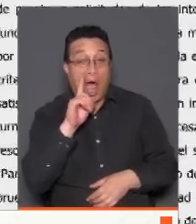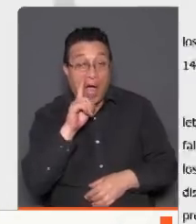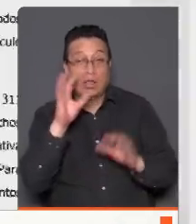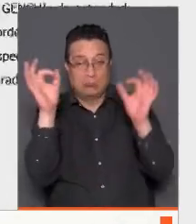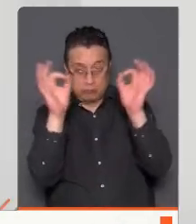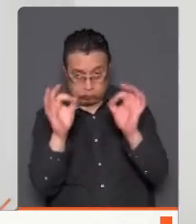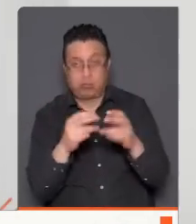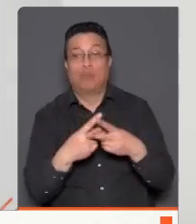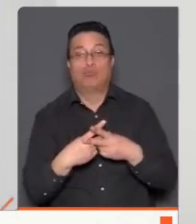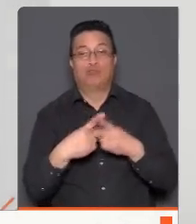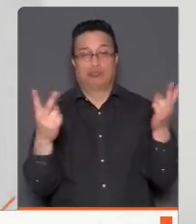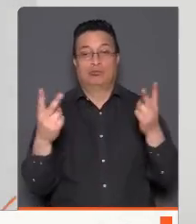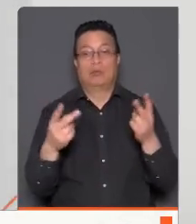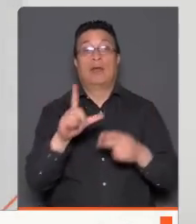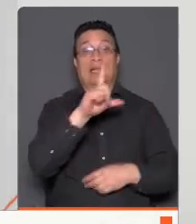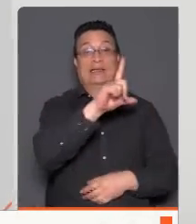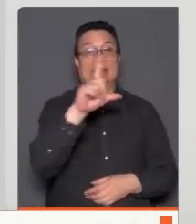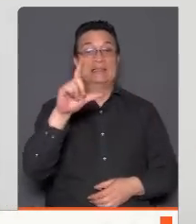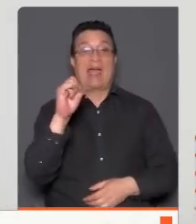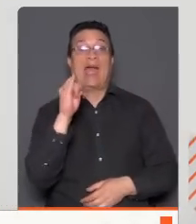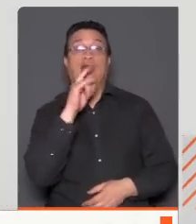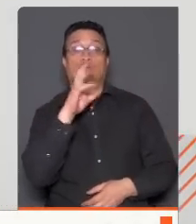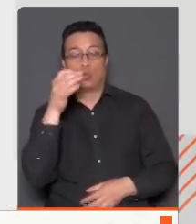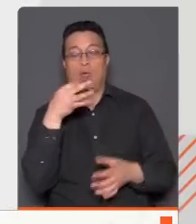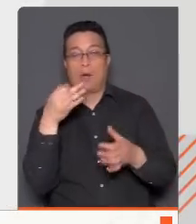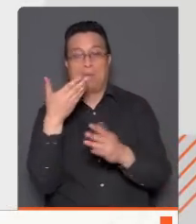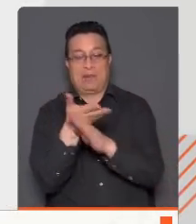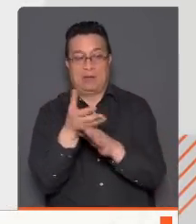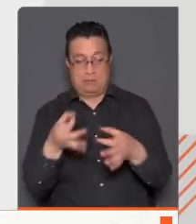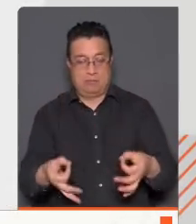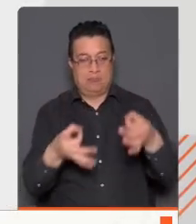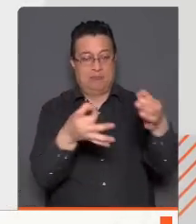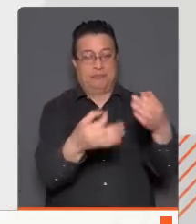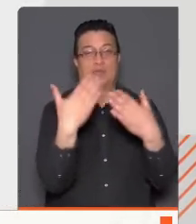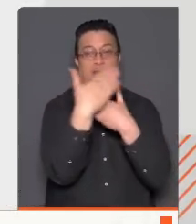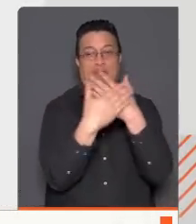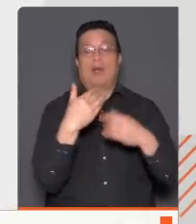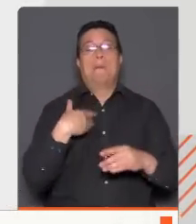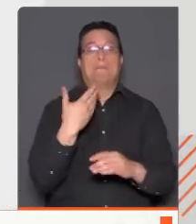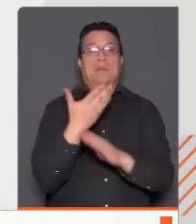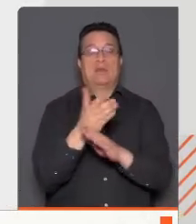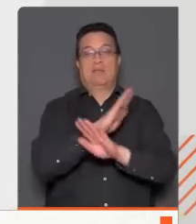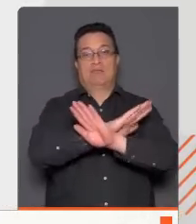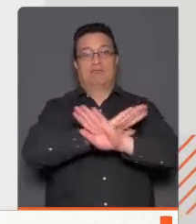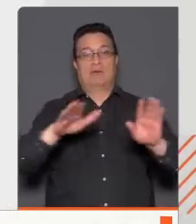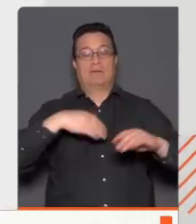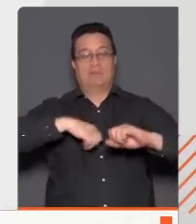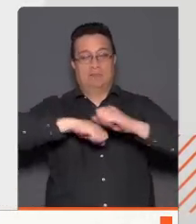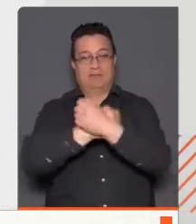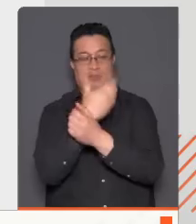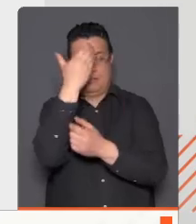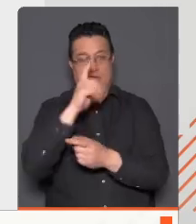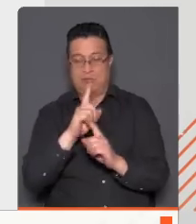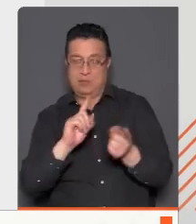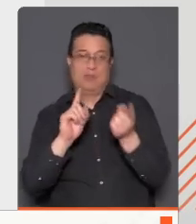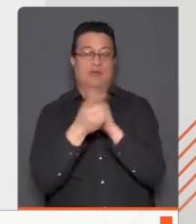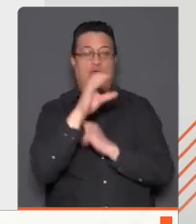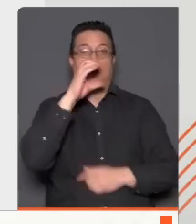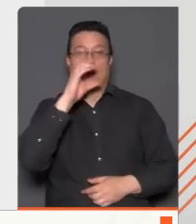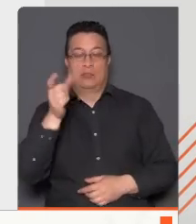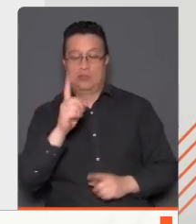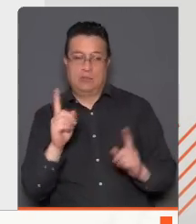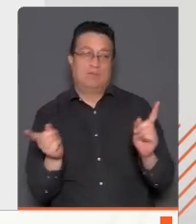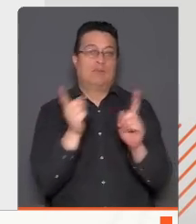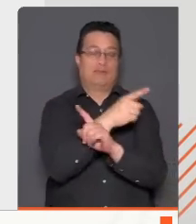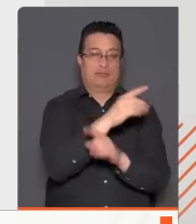en paralelo y aitor presentó un recurso de amparo pidiendo revocar su prisión preventiva o trasladarlo de concepción al módulo comuneros de la